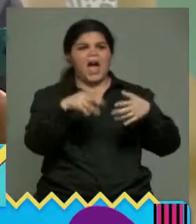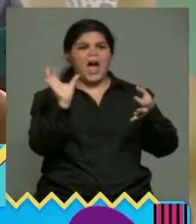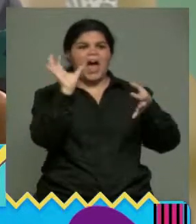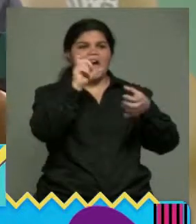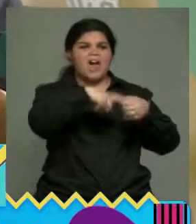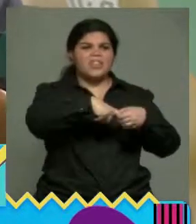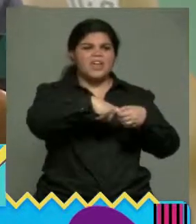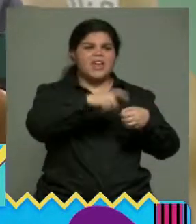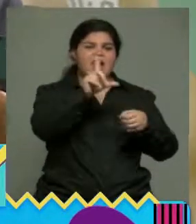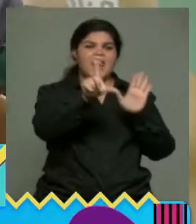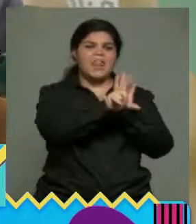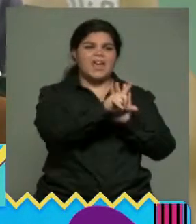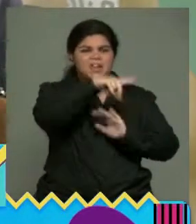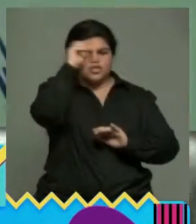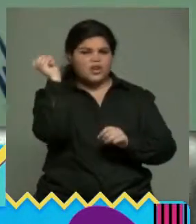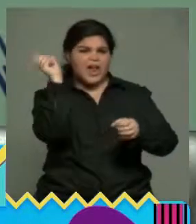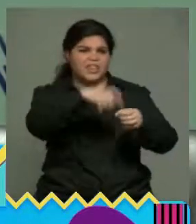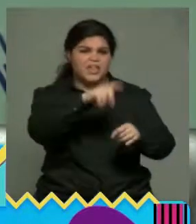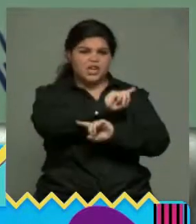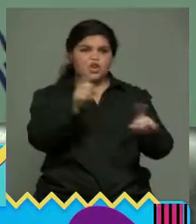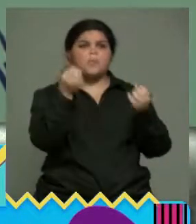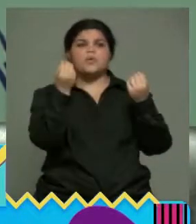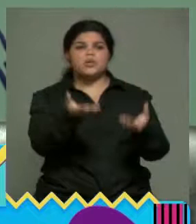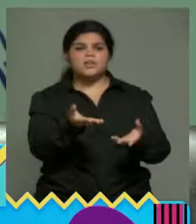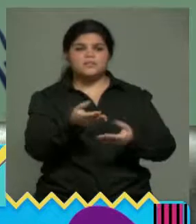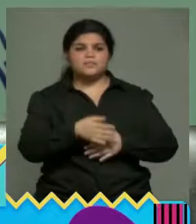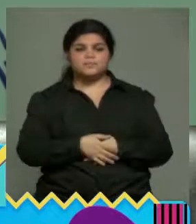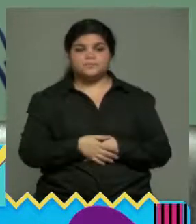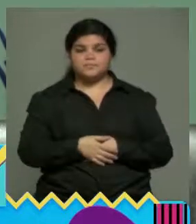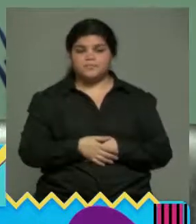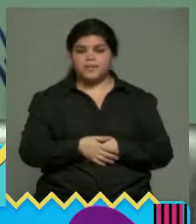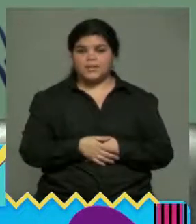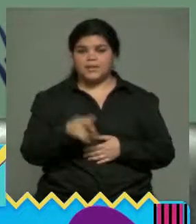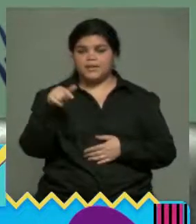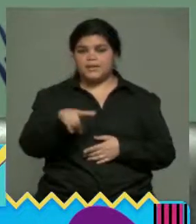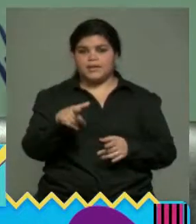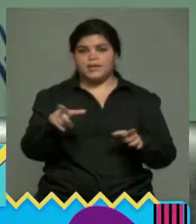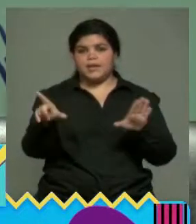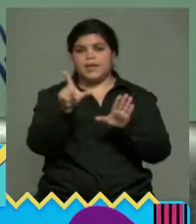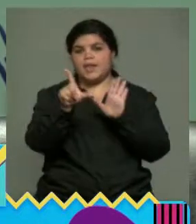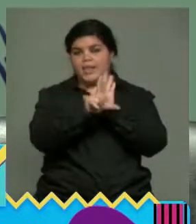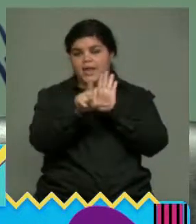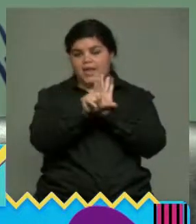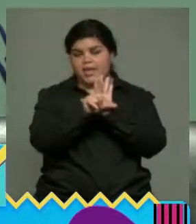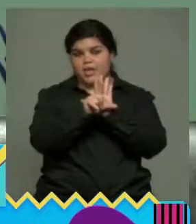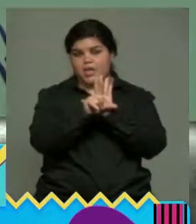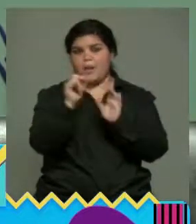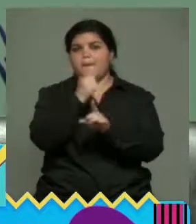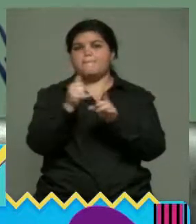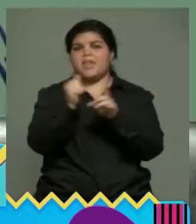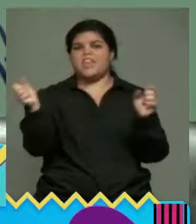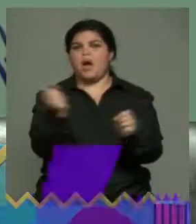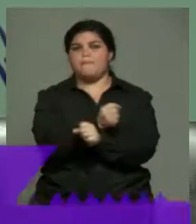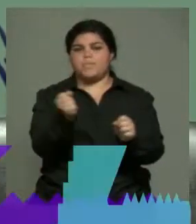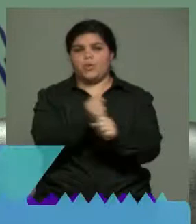nacional? Bueno, el proyecto de ley, la media sanción de la ley, de la modificación parcial